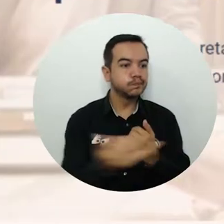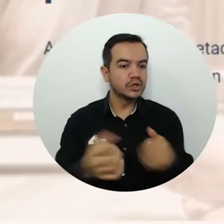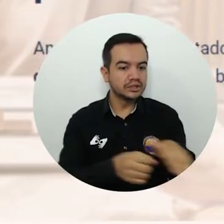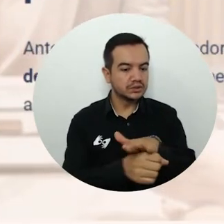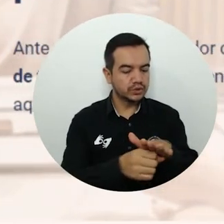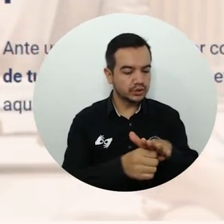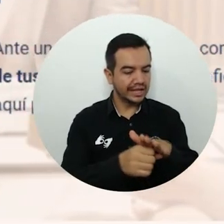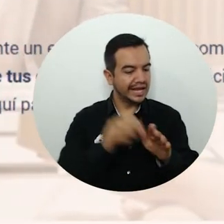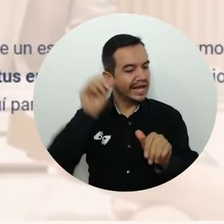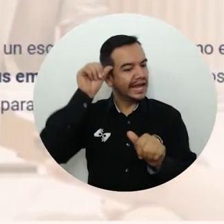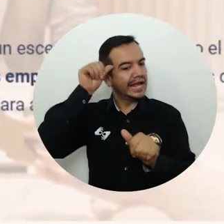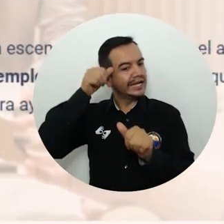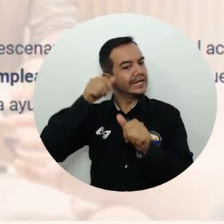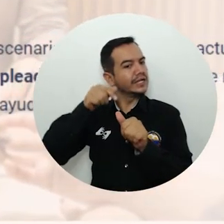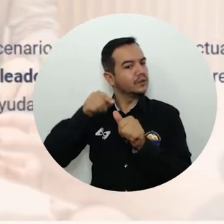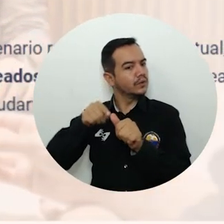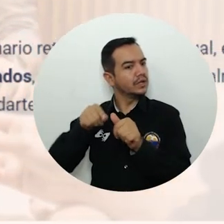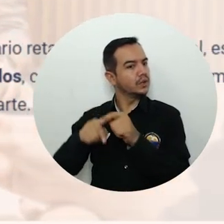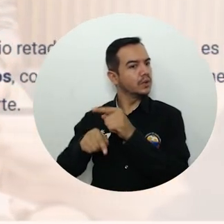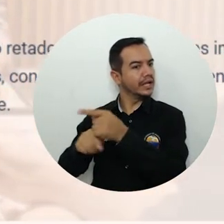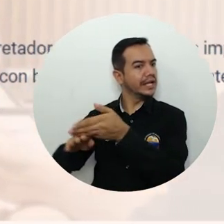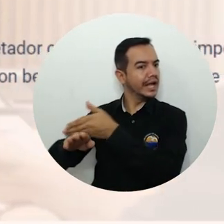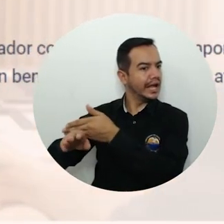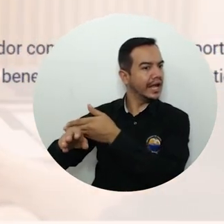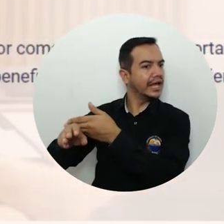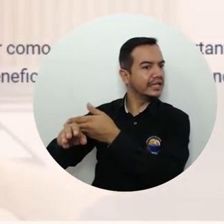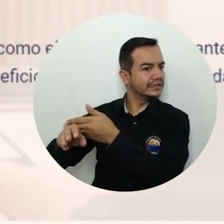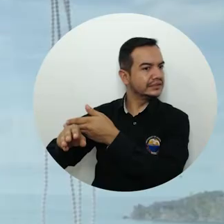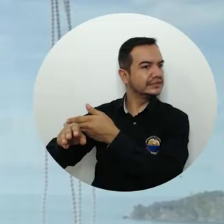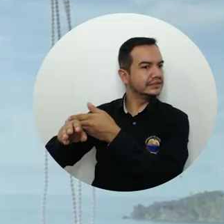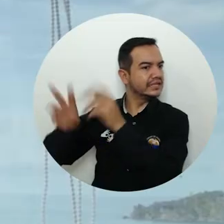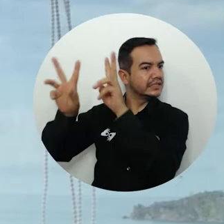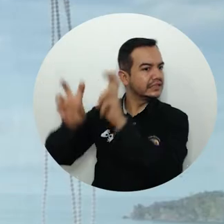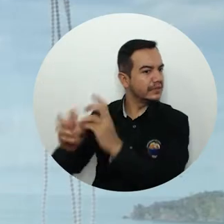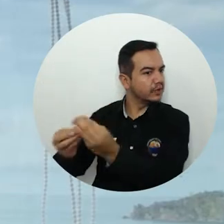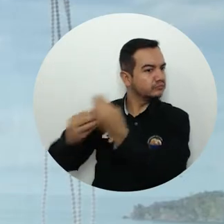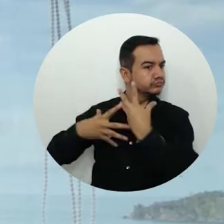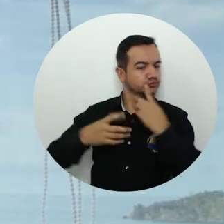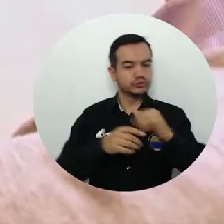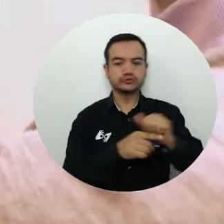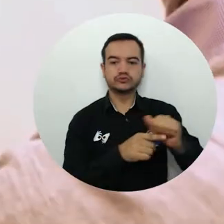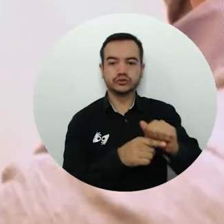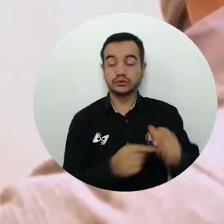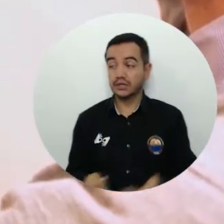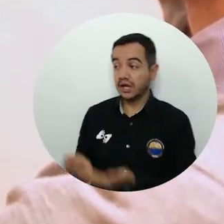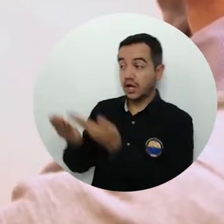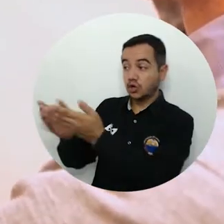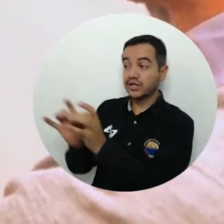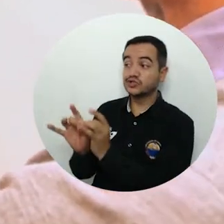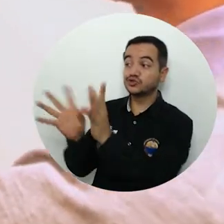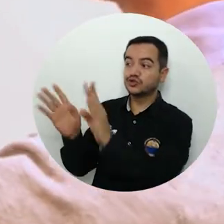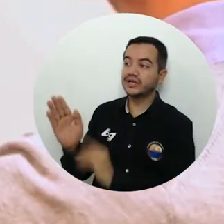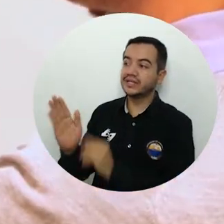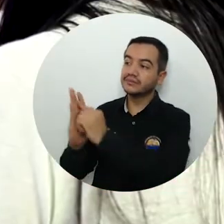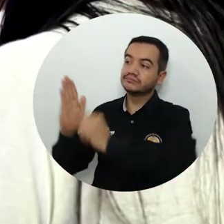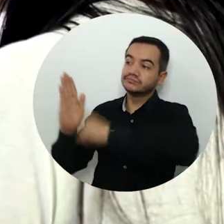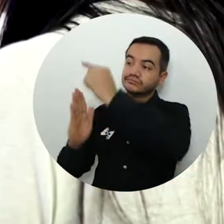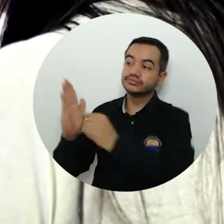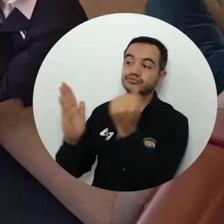problemas de la vida real y ahora el programa de Ingeniería va en busca de la reacreditación. Le deseo mucha suerte en el proceso.